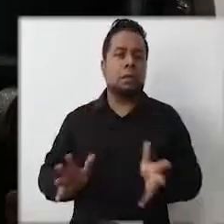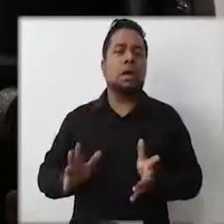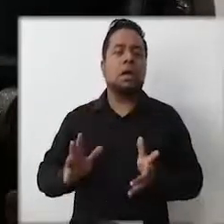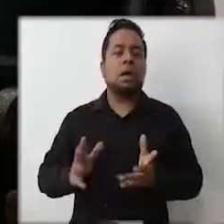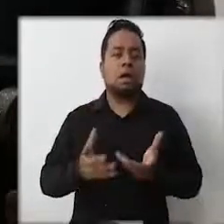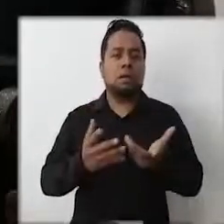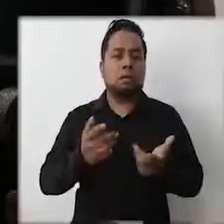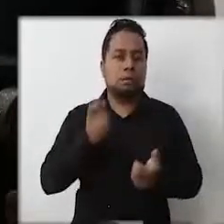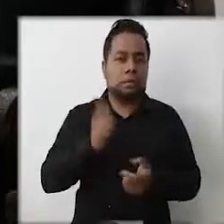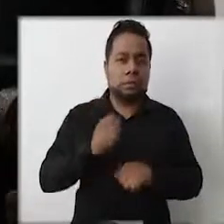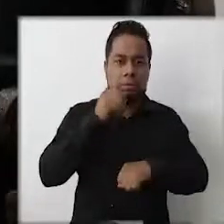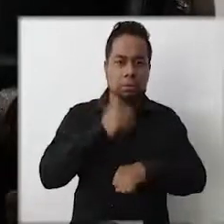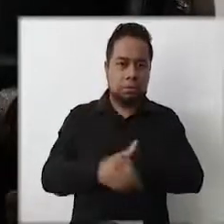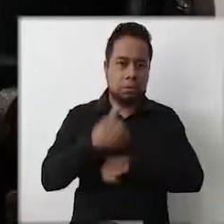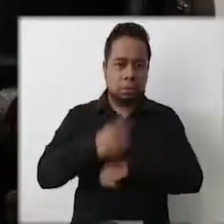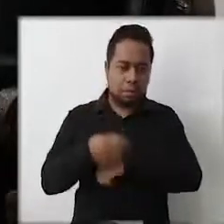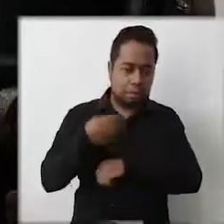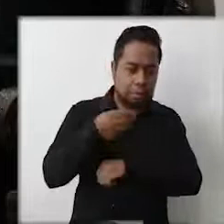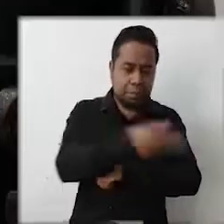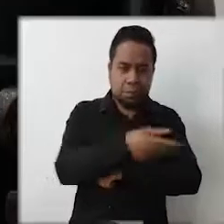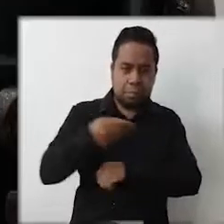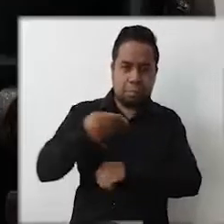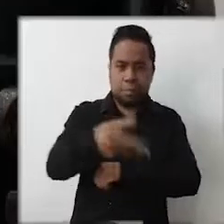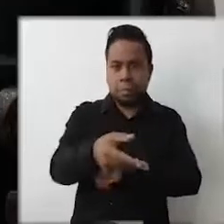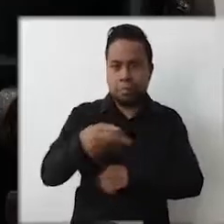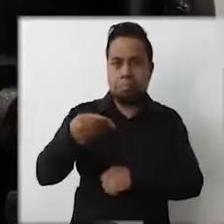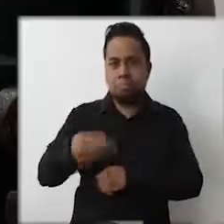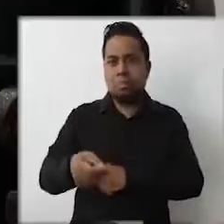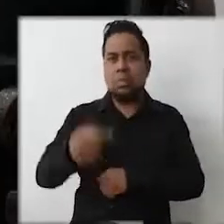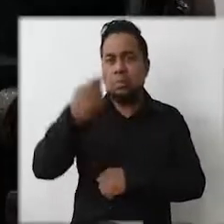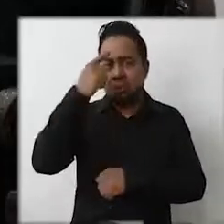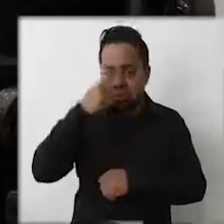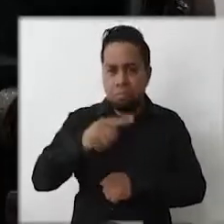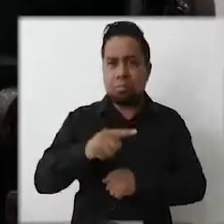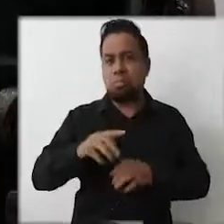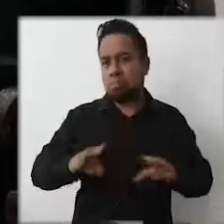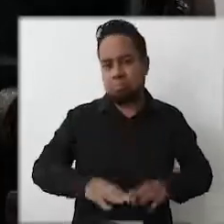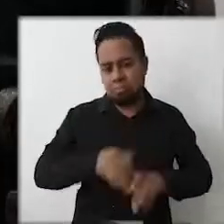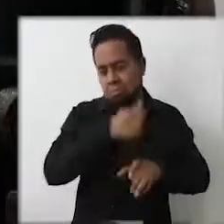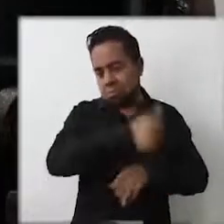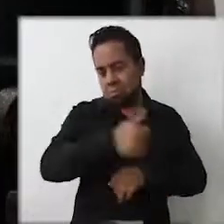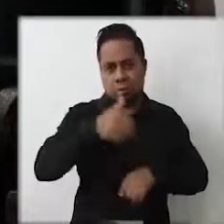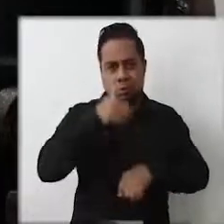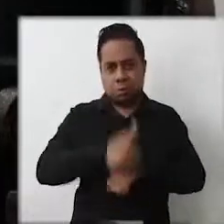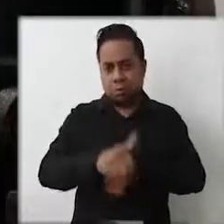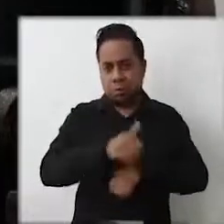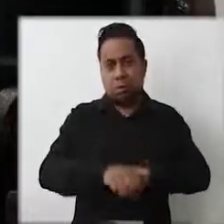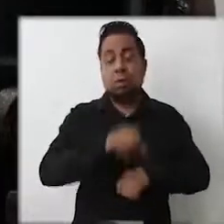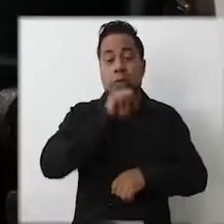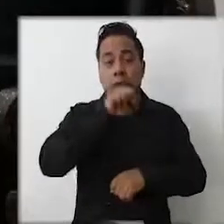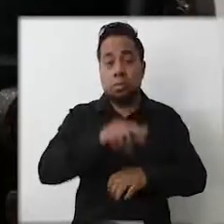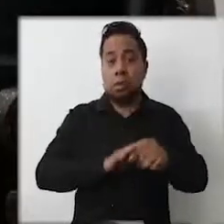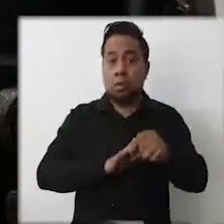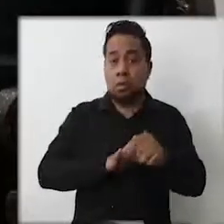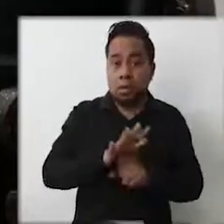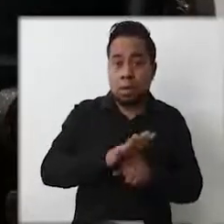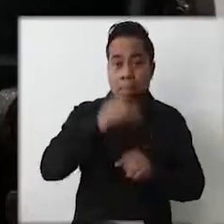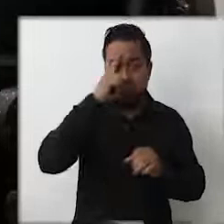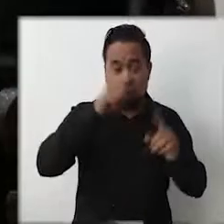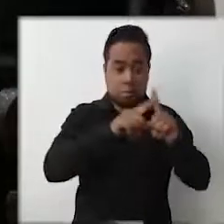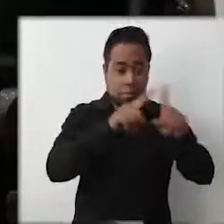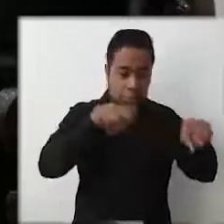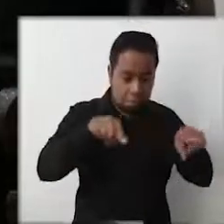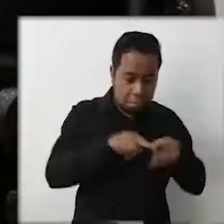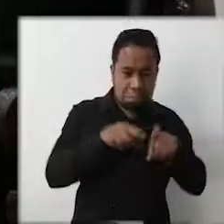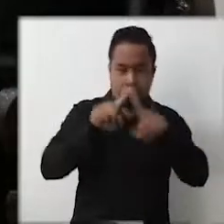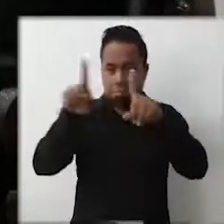convocatoria aprobada por este honorable cabildo en su base 15ª, mediante sesión de la Comisión de Agencias